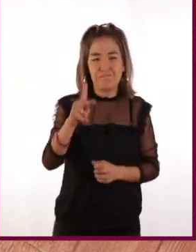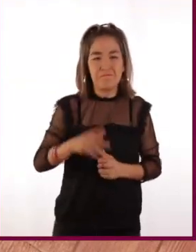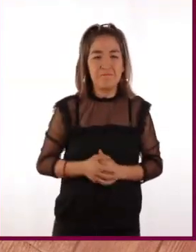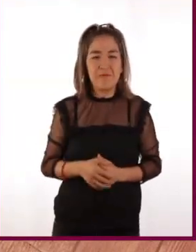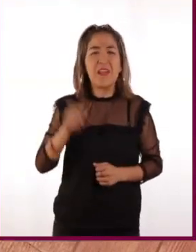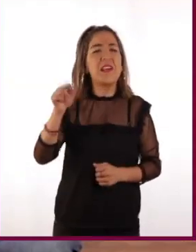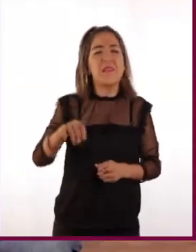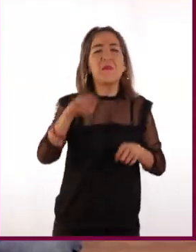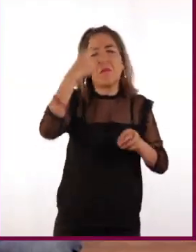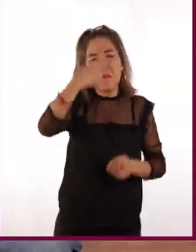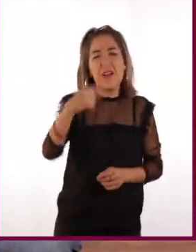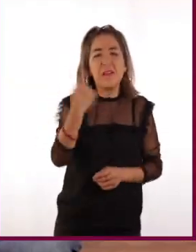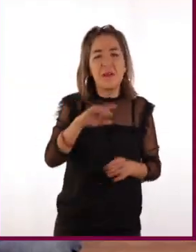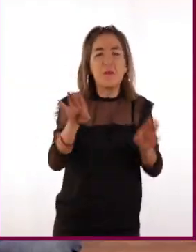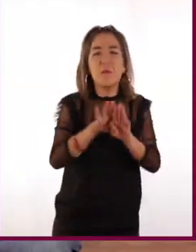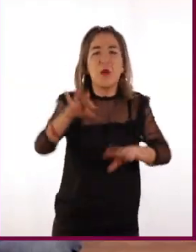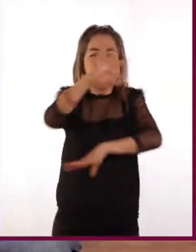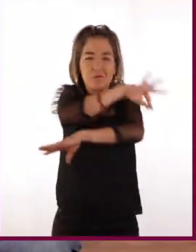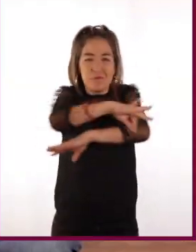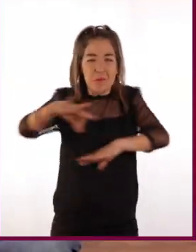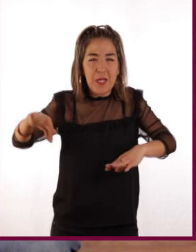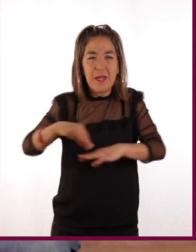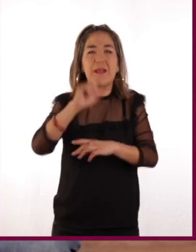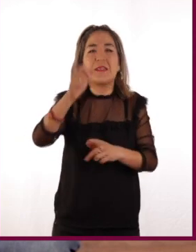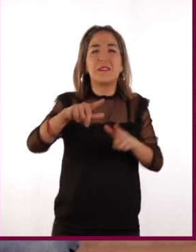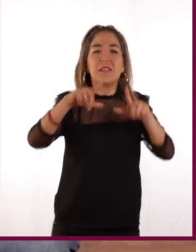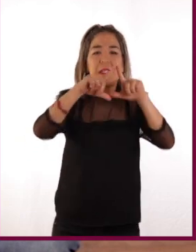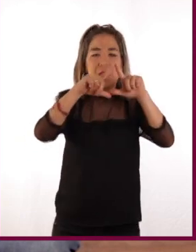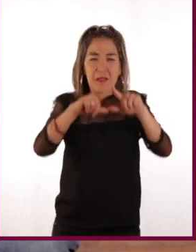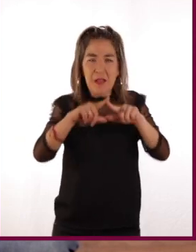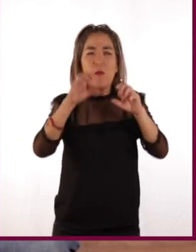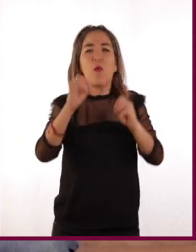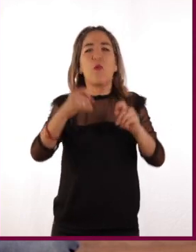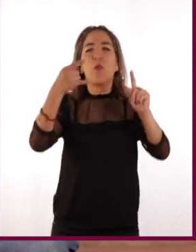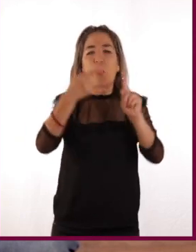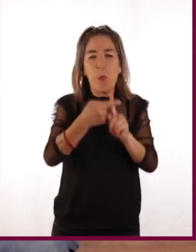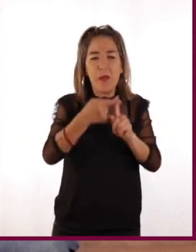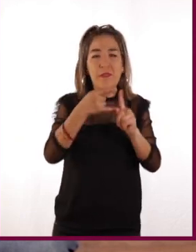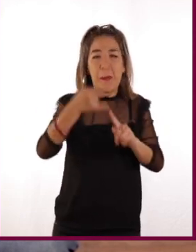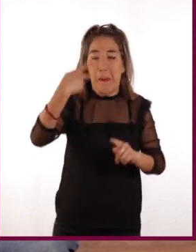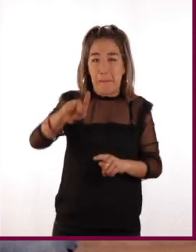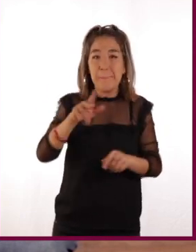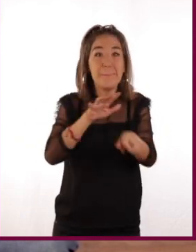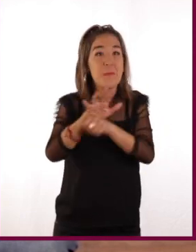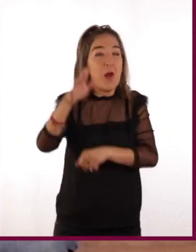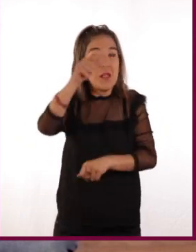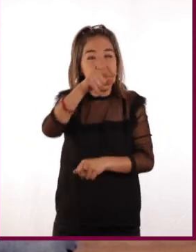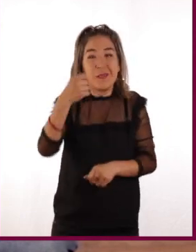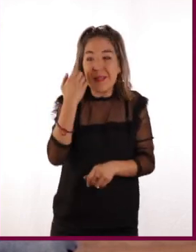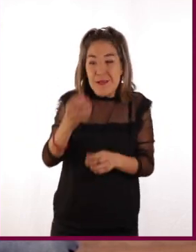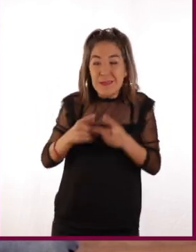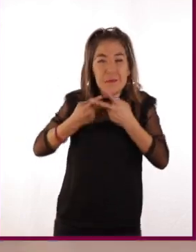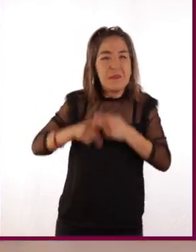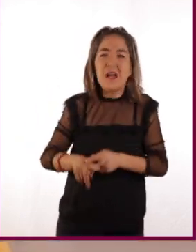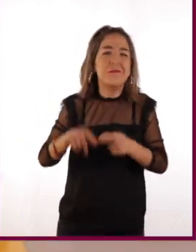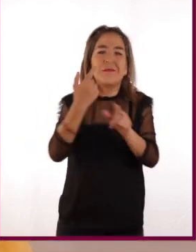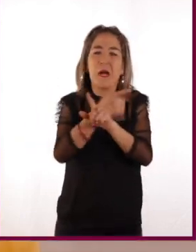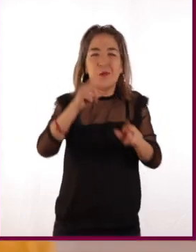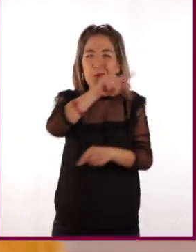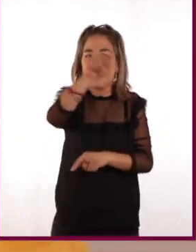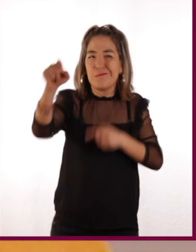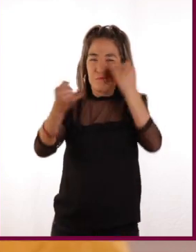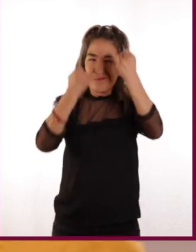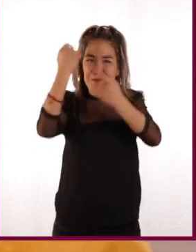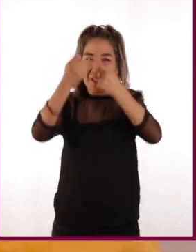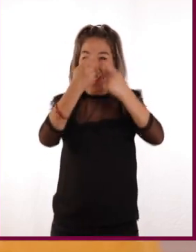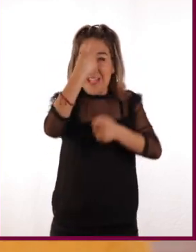¿no? Nuestra intención será trazar rectángulos o cuadrados, pero no existe un patrón en particular. Aquí es